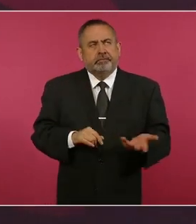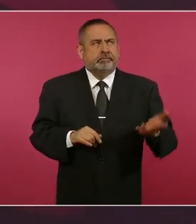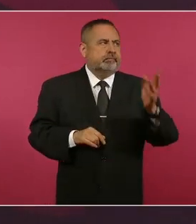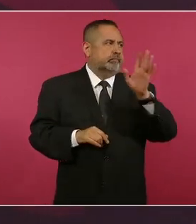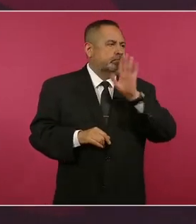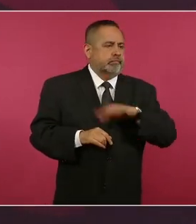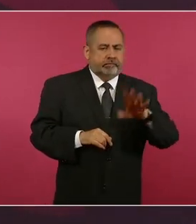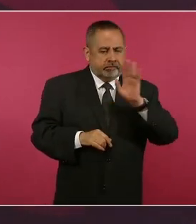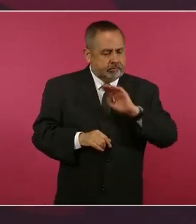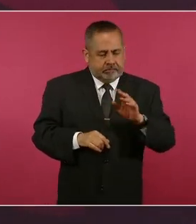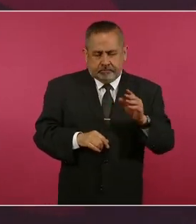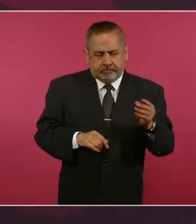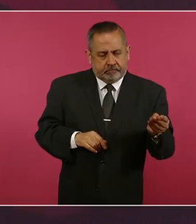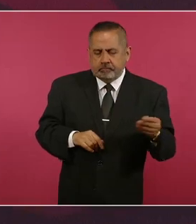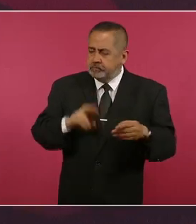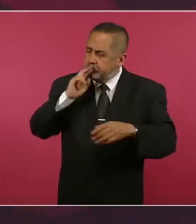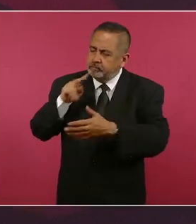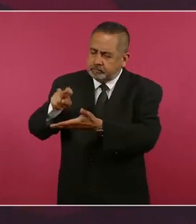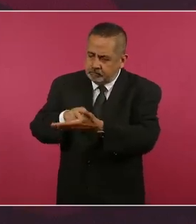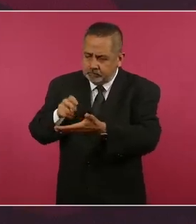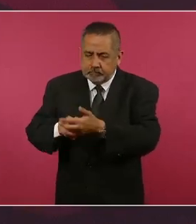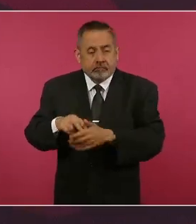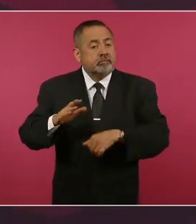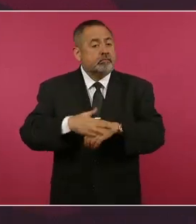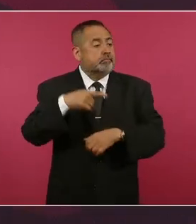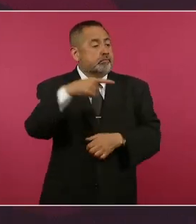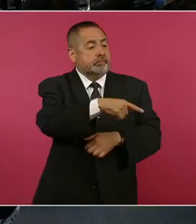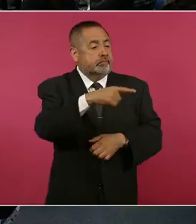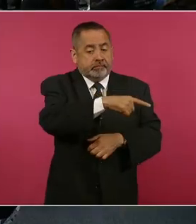cuando deciden hacer una reforma